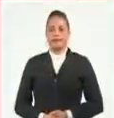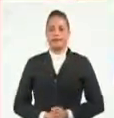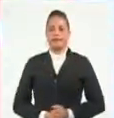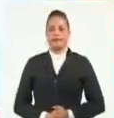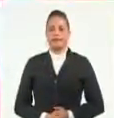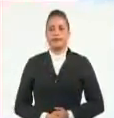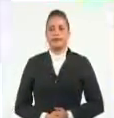¡Gracias!